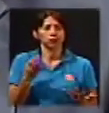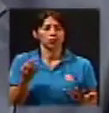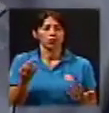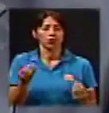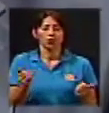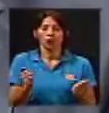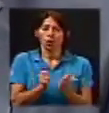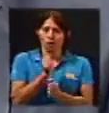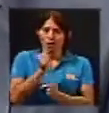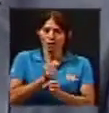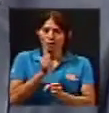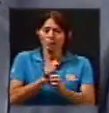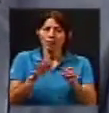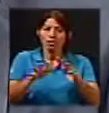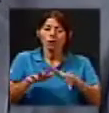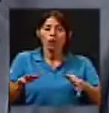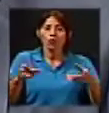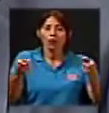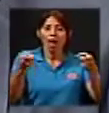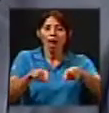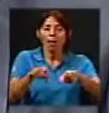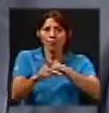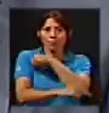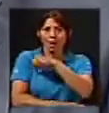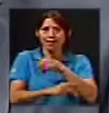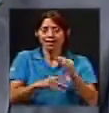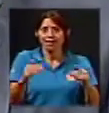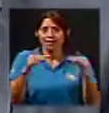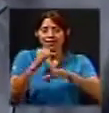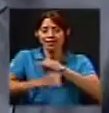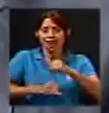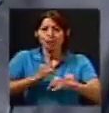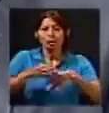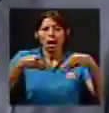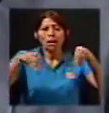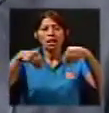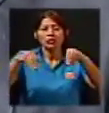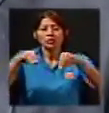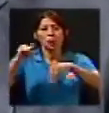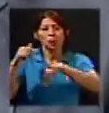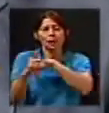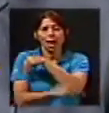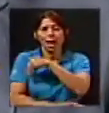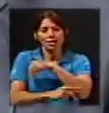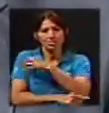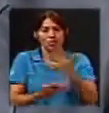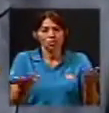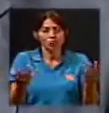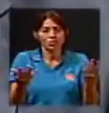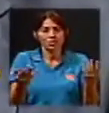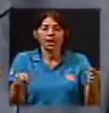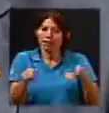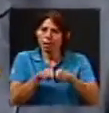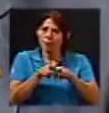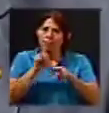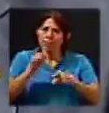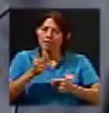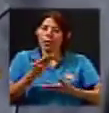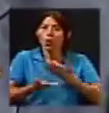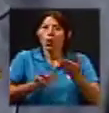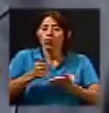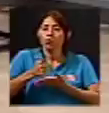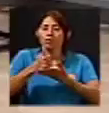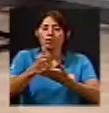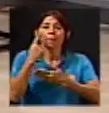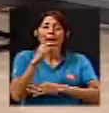del desempeño del país en la parte internacional de exportaciones, etcétera, que deben también contribuir con esta Costa Rica